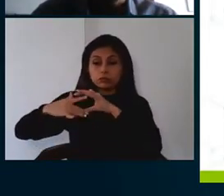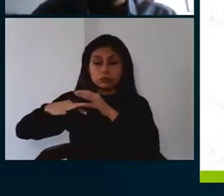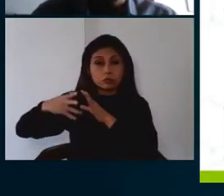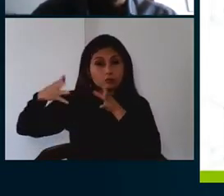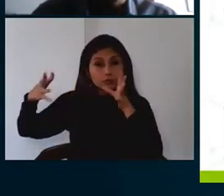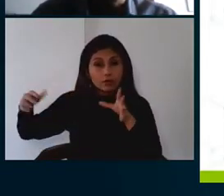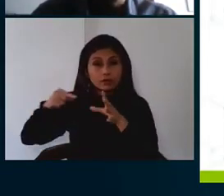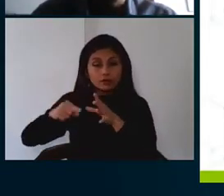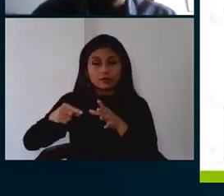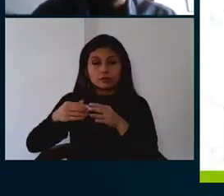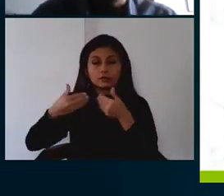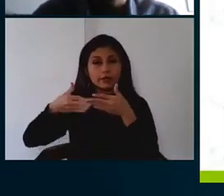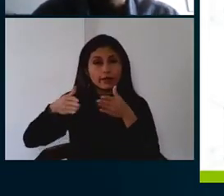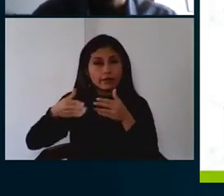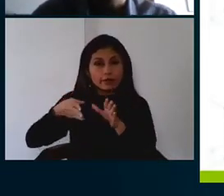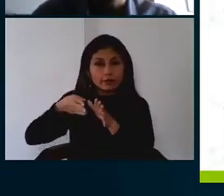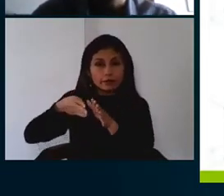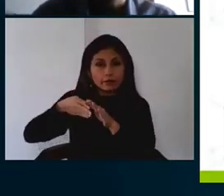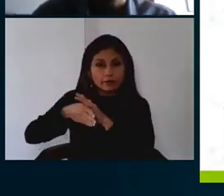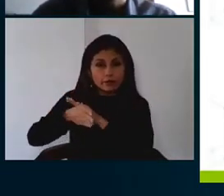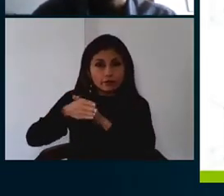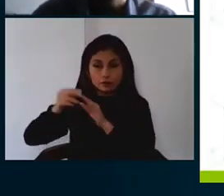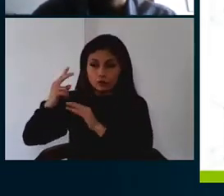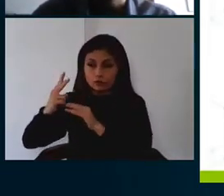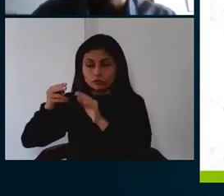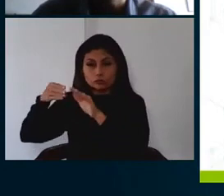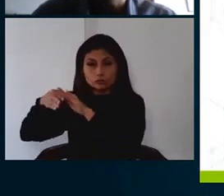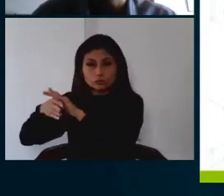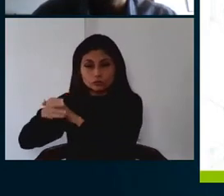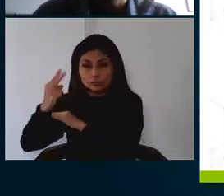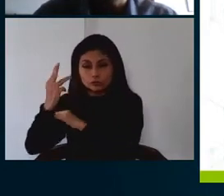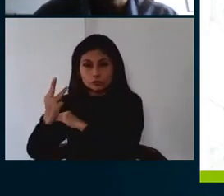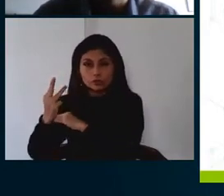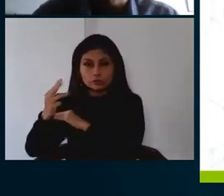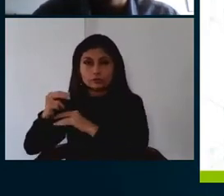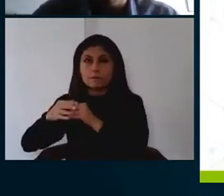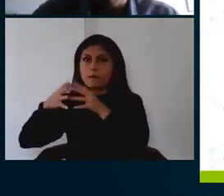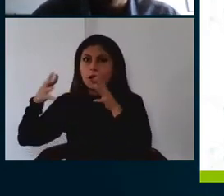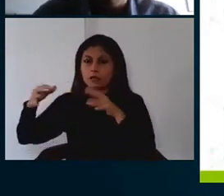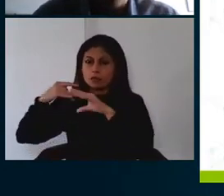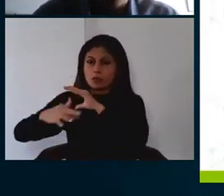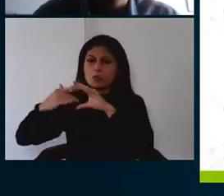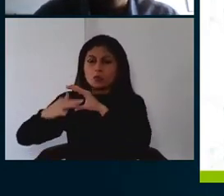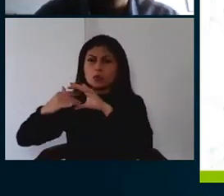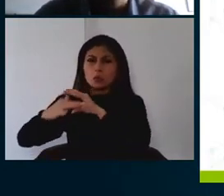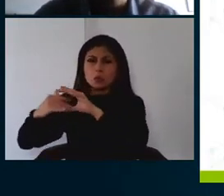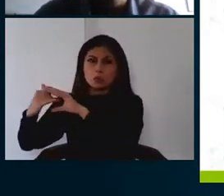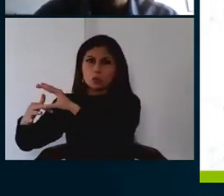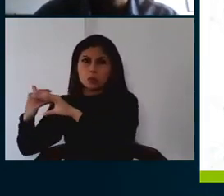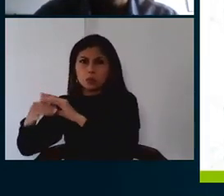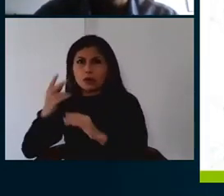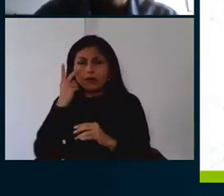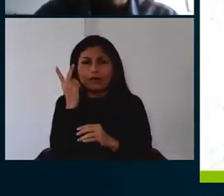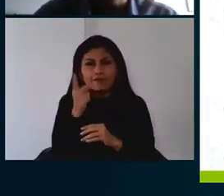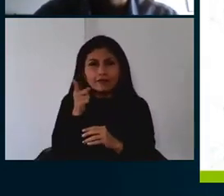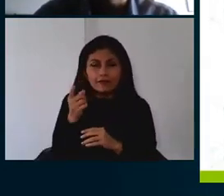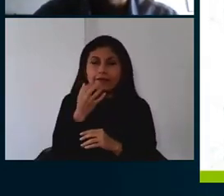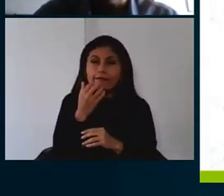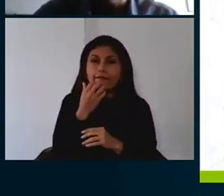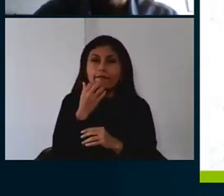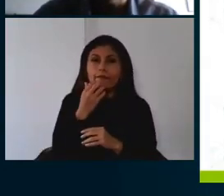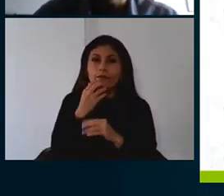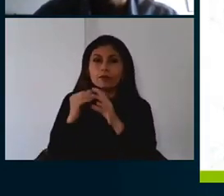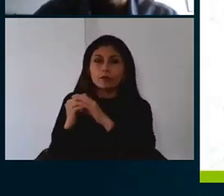los canales 3 y 2 y 3 más bien, reciben una mayor cantidad de flujo, que como se ve, por ejemplo, aquí, en